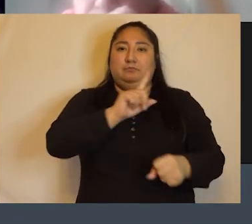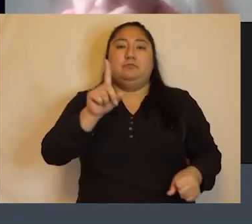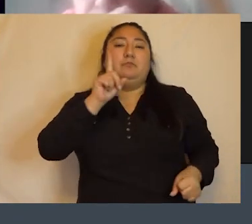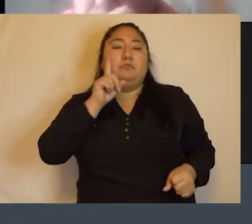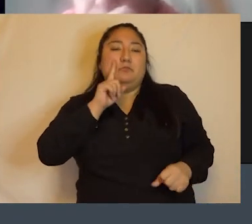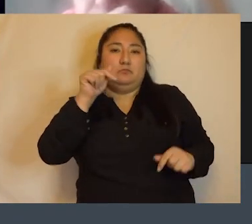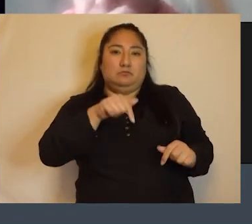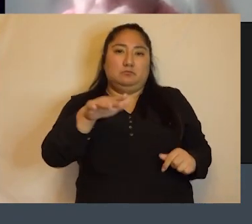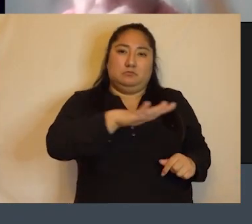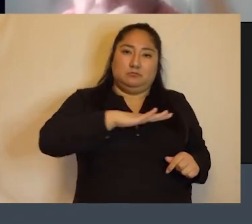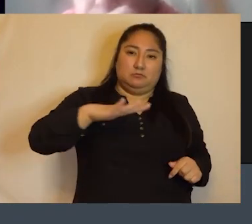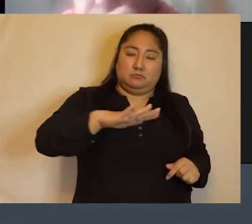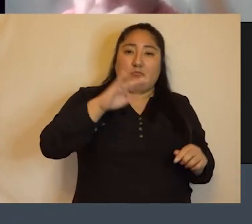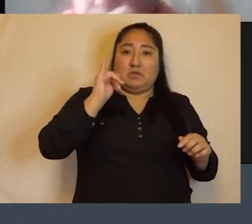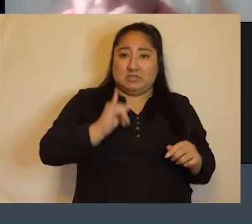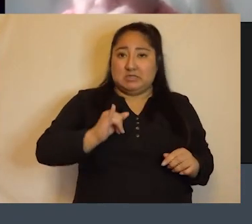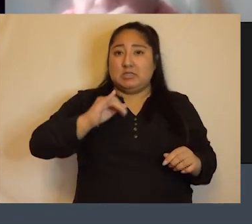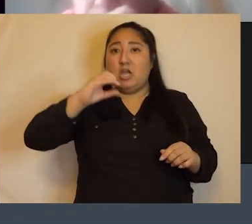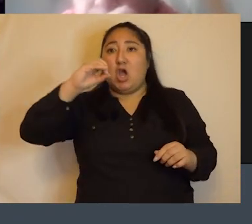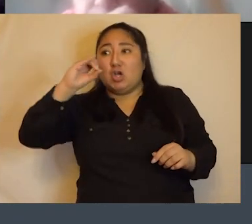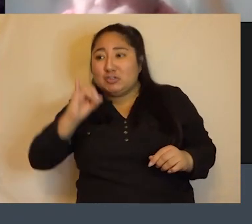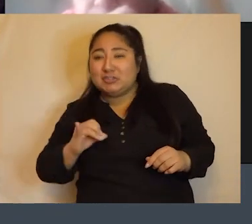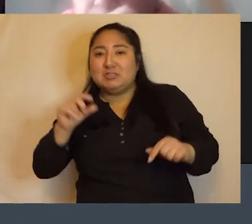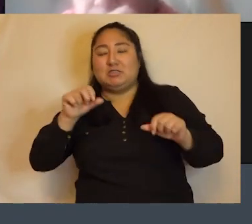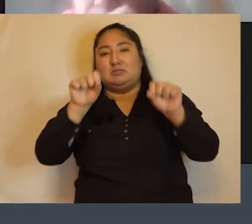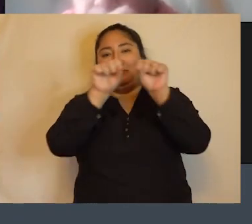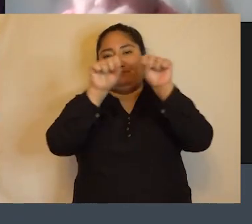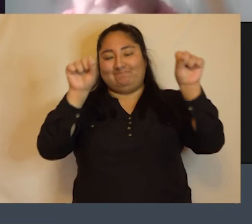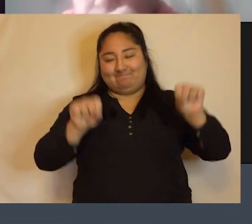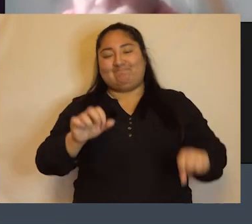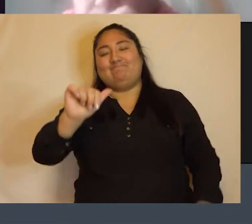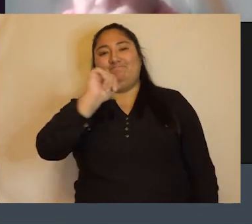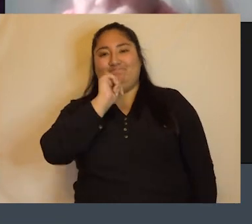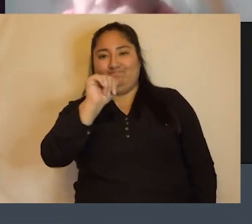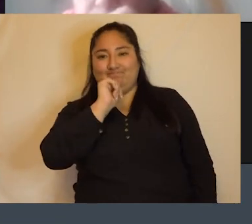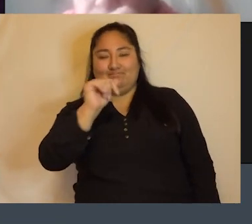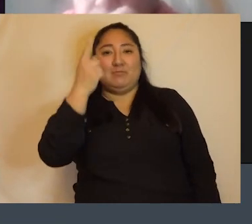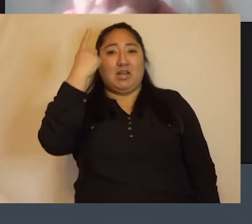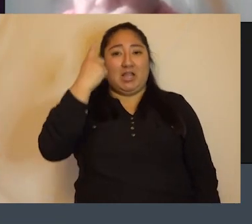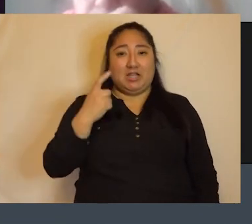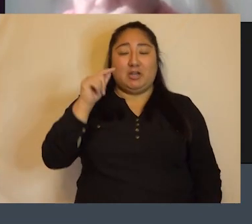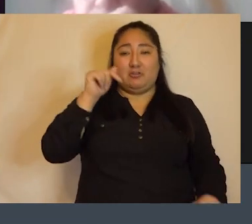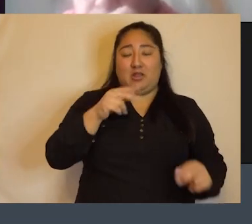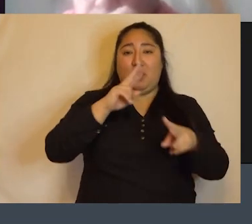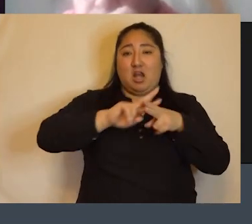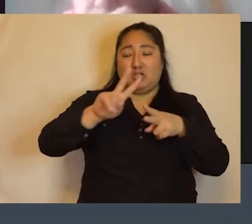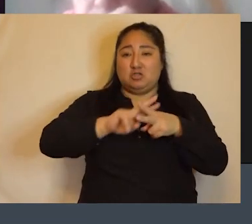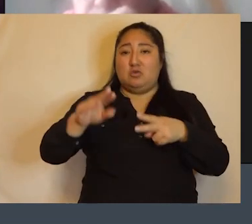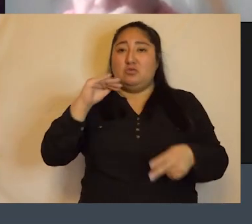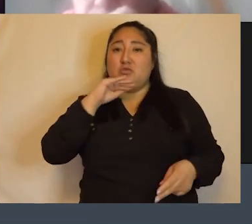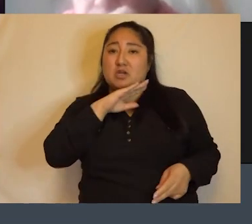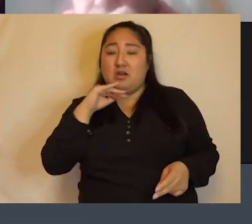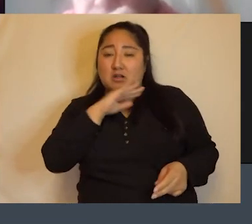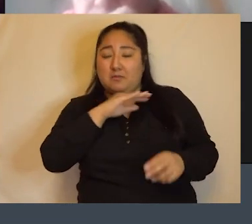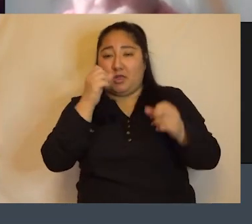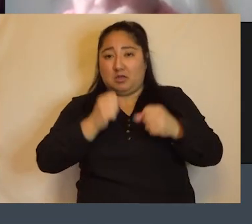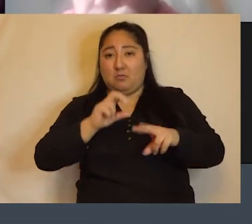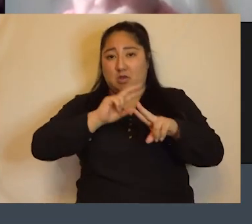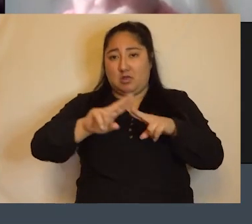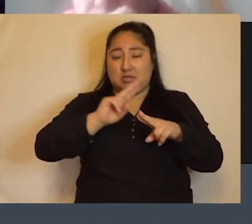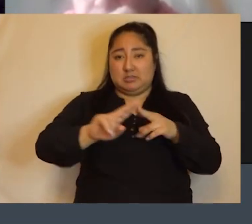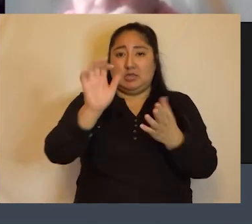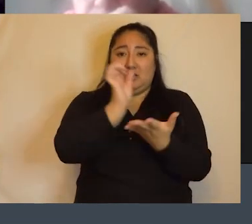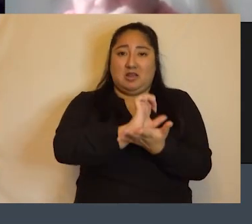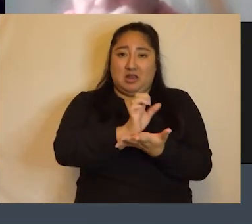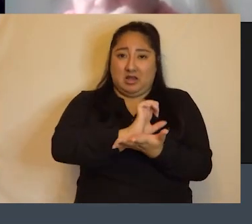trabajo, que tampoco tienen esta condición. Eso significa que sí o sí el sistema se está empobreciendo. Creo que una de las soluciones rápidas que